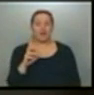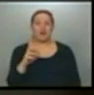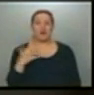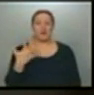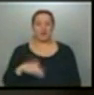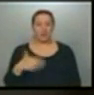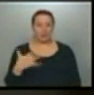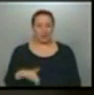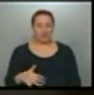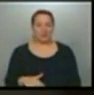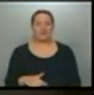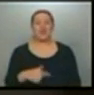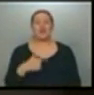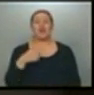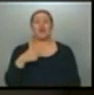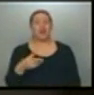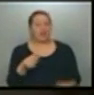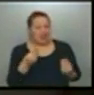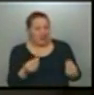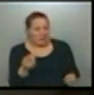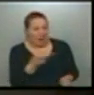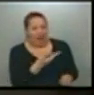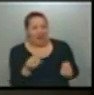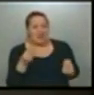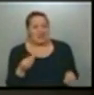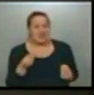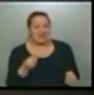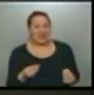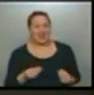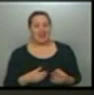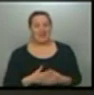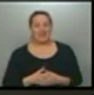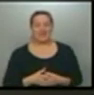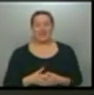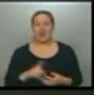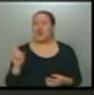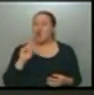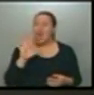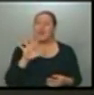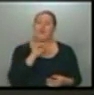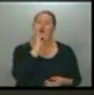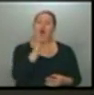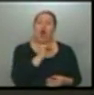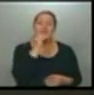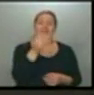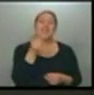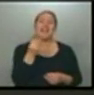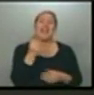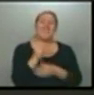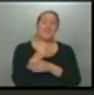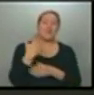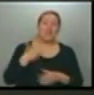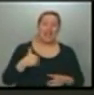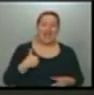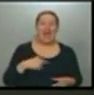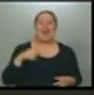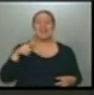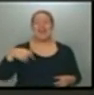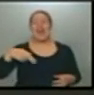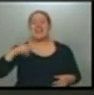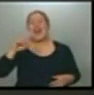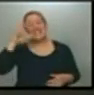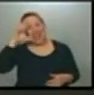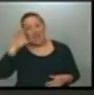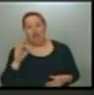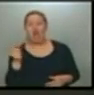¡Ufa! Lali, ay, chicos, ¿qué les pasa hoy? Están como locos. No, estamos contando la historia de los artistas argentinos. Nazareno Casero y ahora Lali